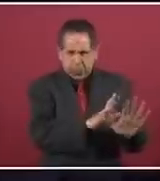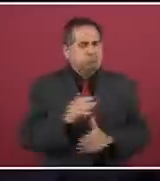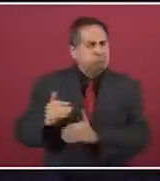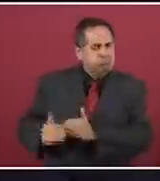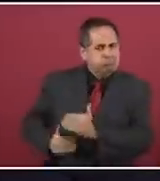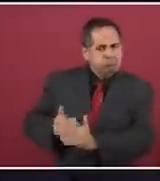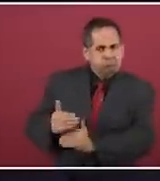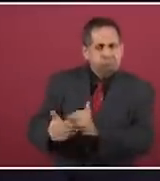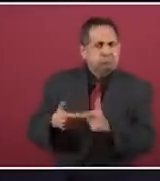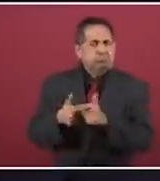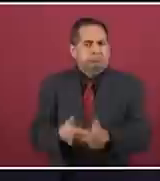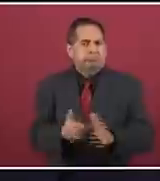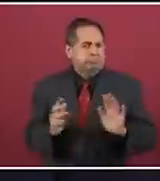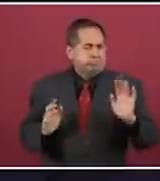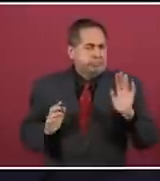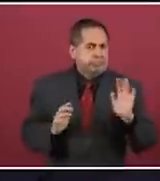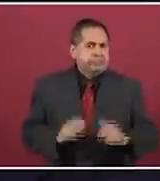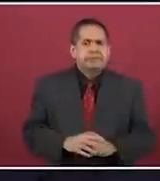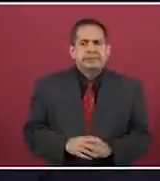las libertades,